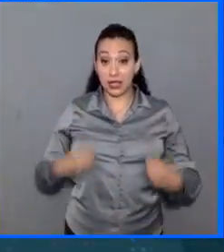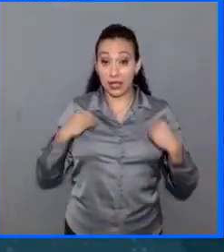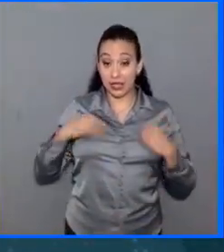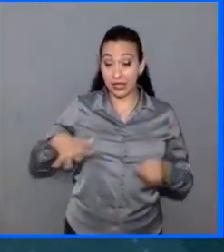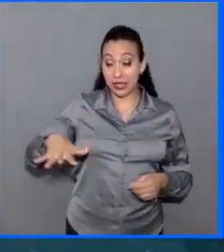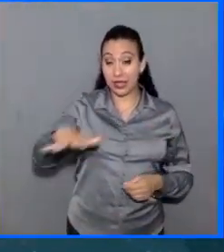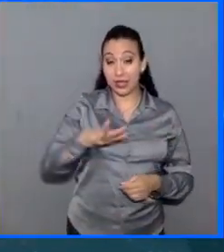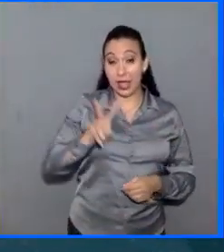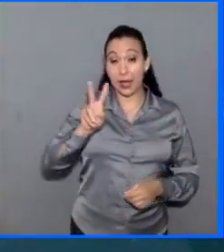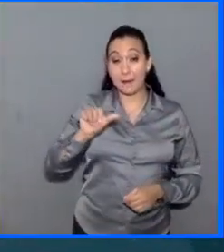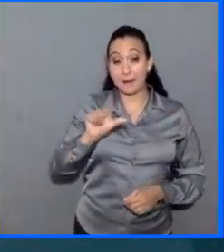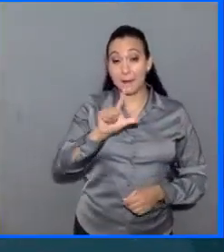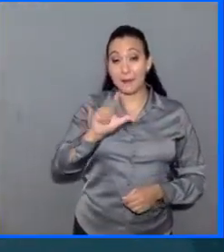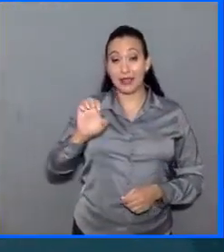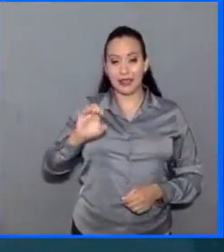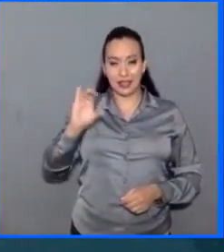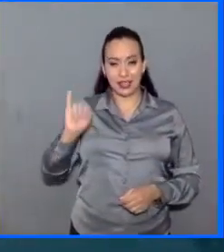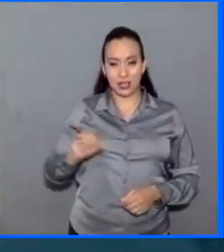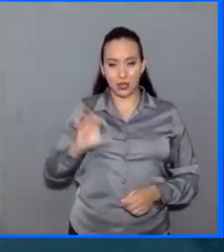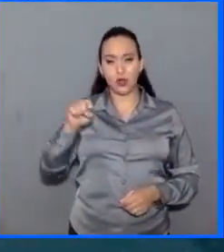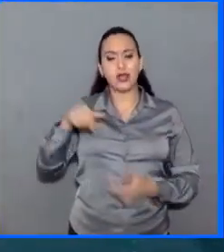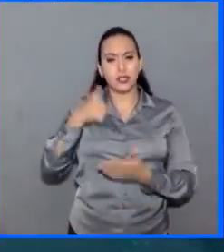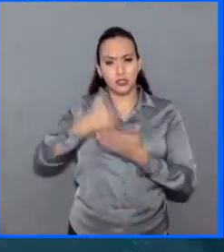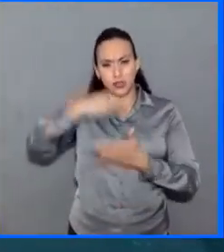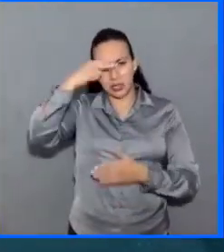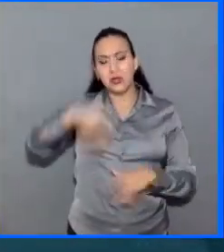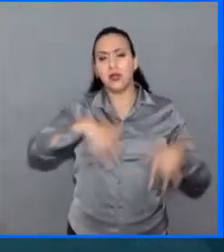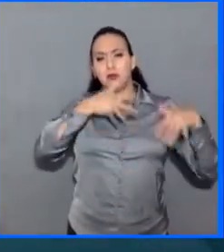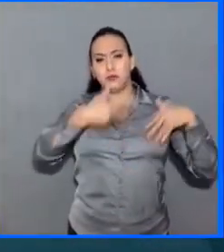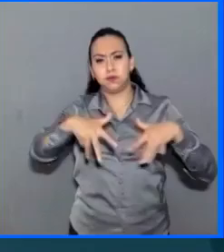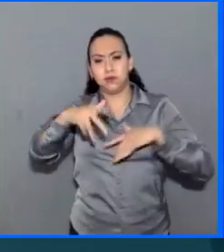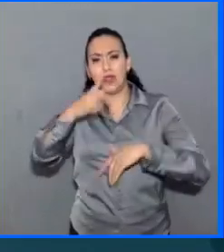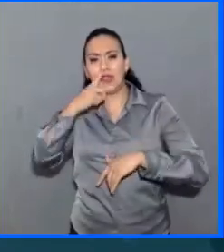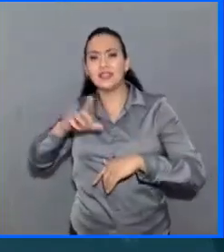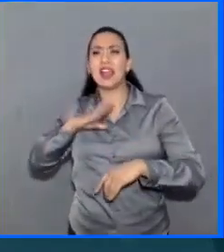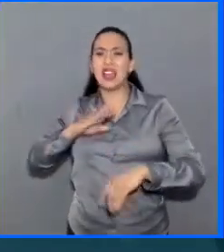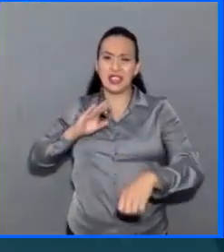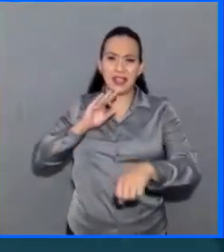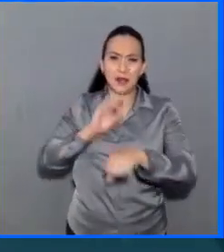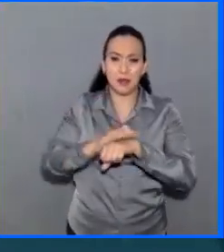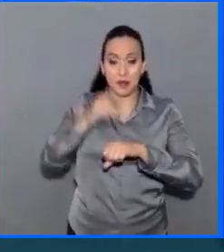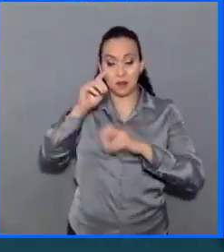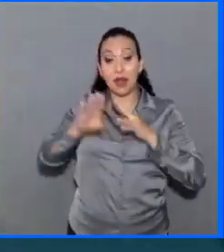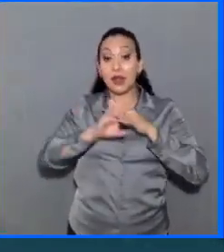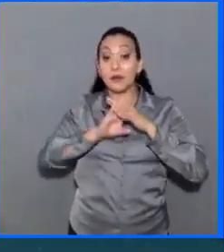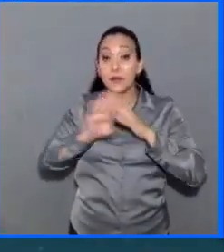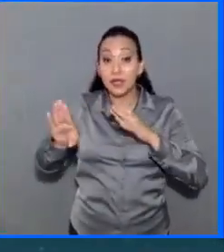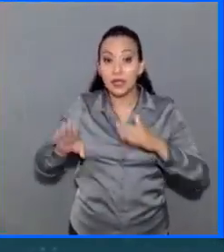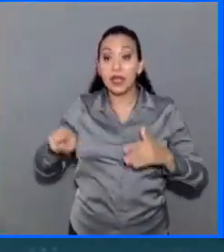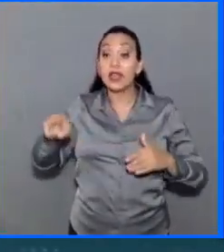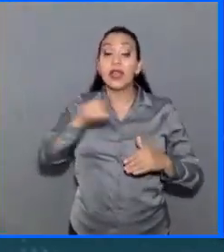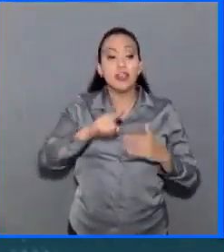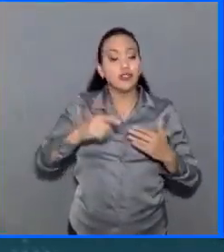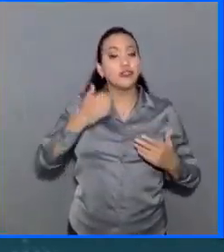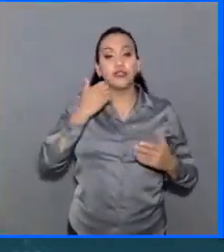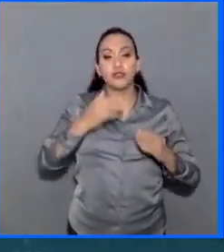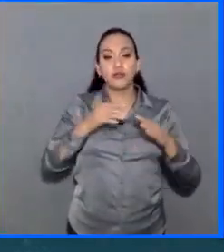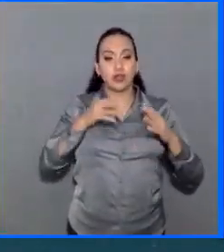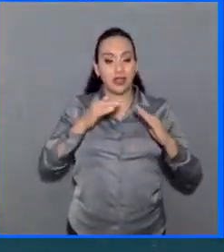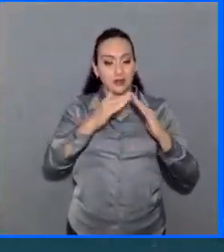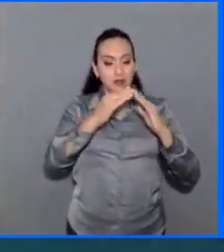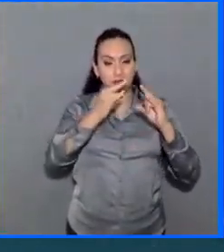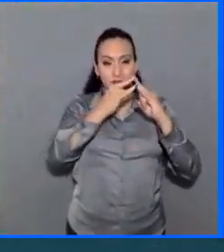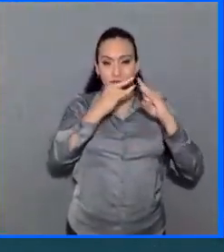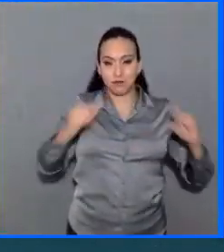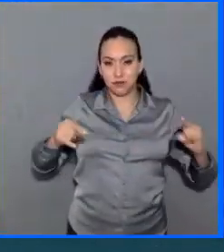de México se manifestaron en protesta por los amparos otorgados a migrantes para evitar que fueran reubicados de manera